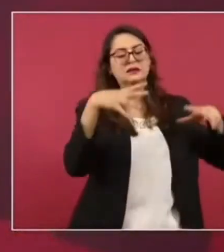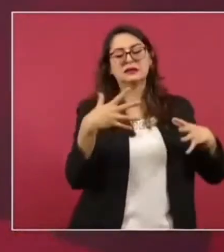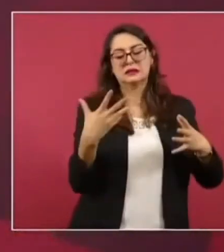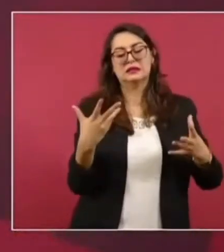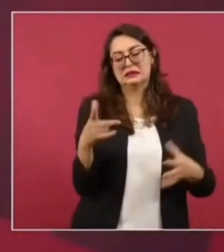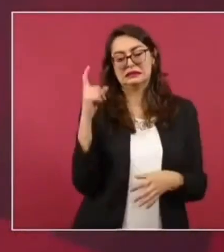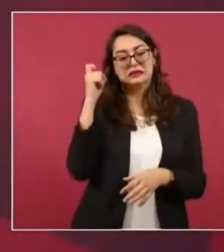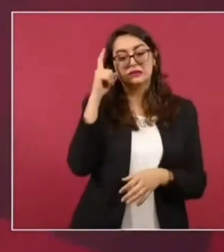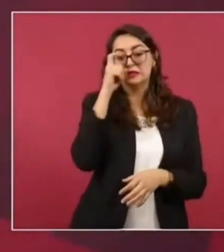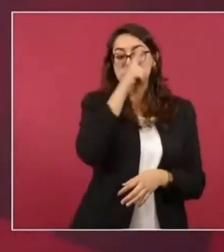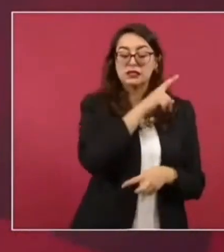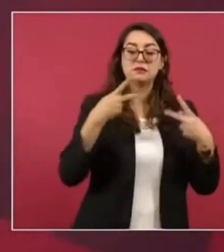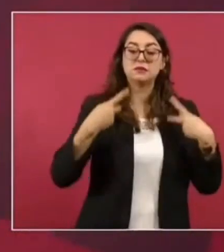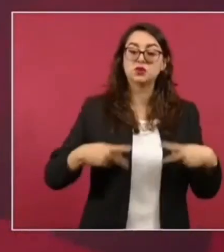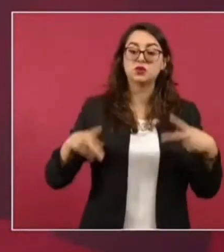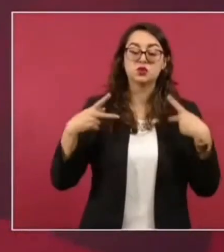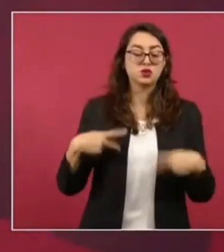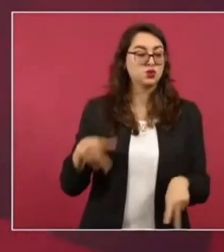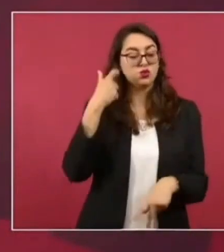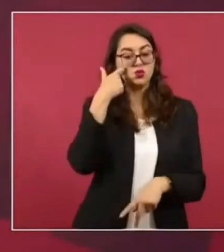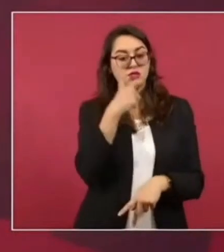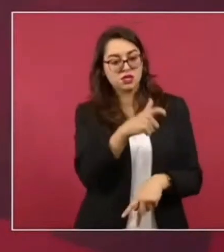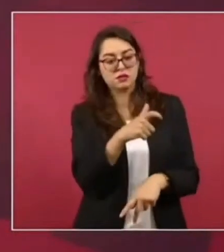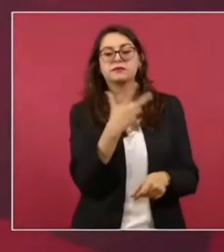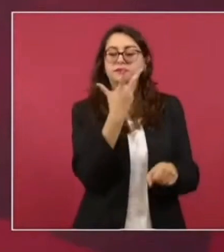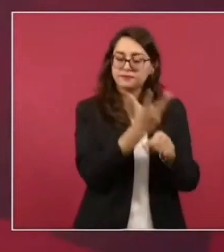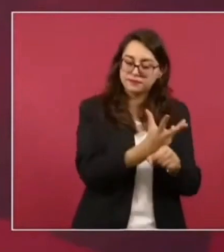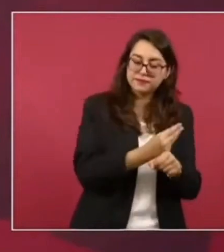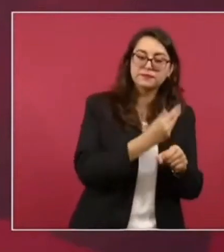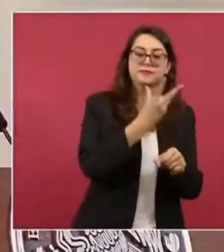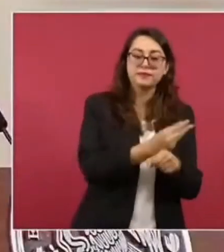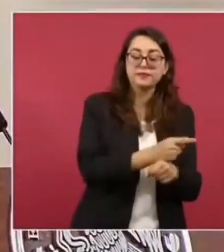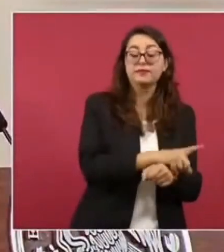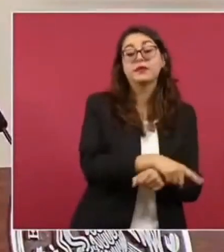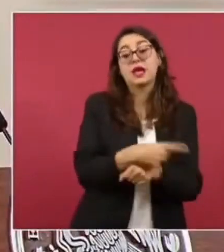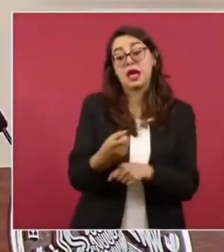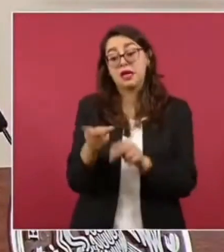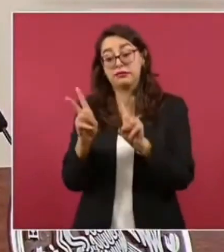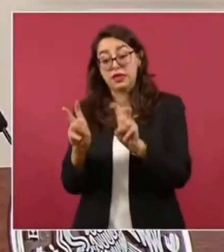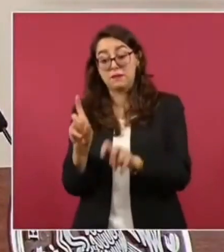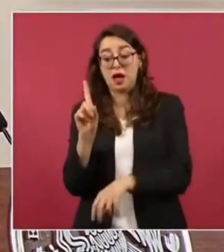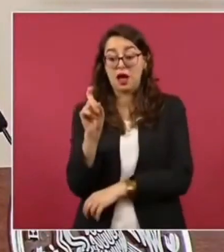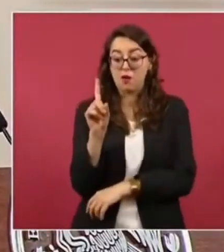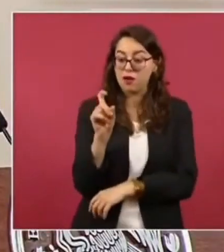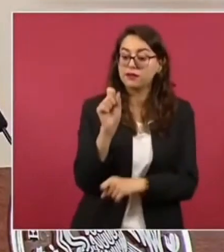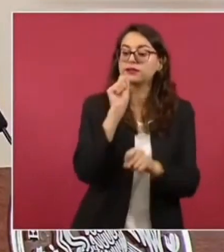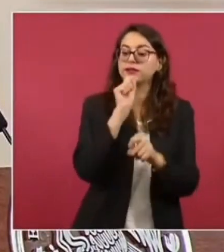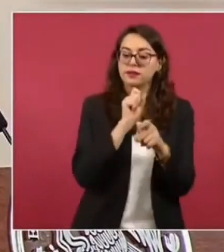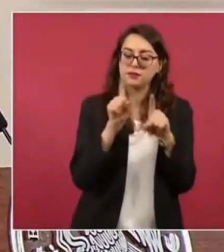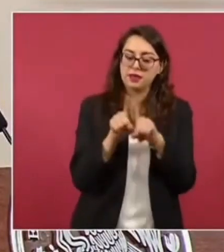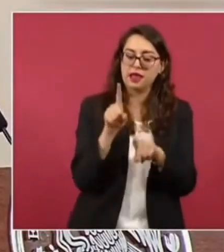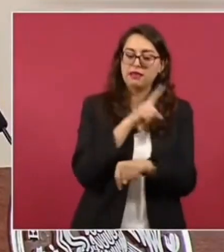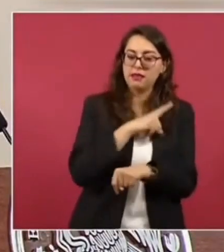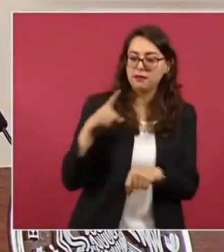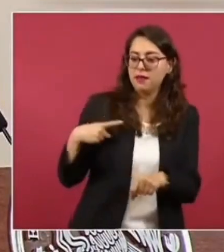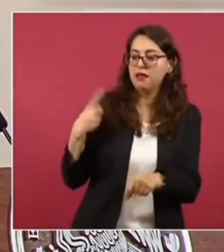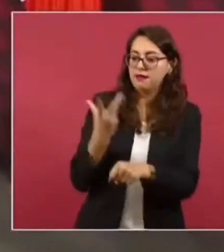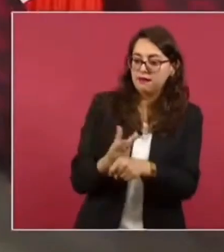toda esa región. Entonces, lo mismo para el caso del agua. Vamos a seguir